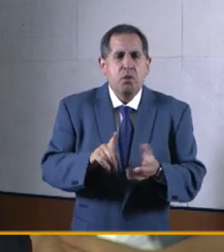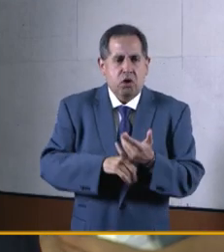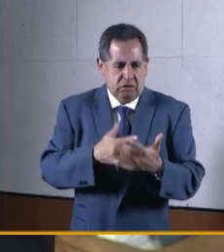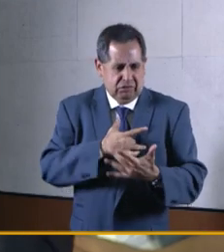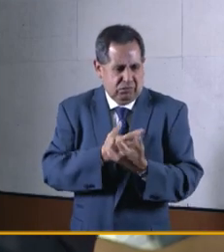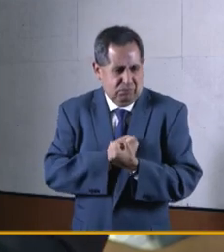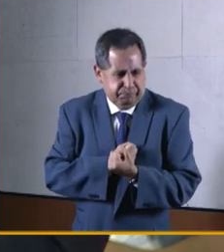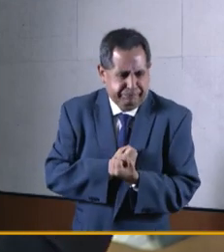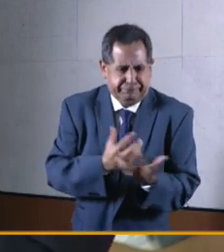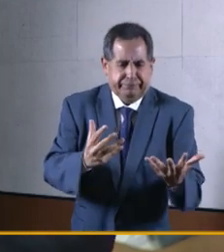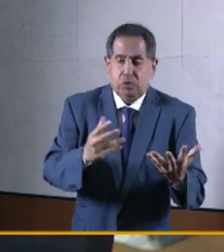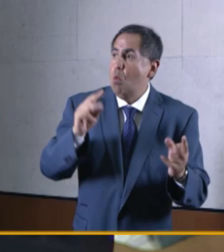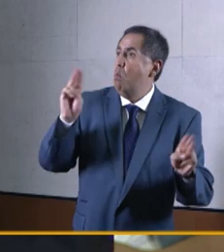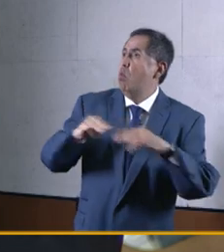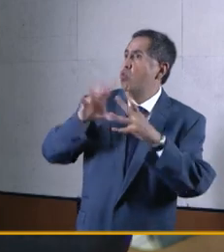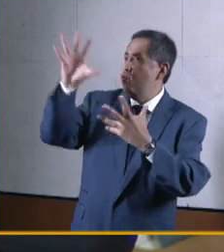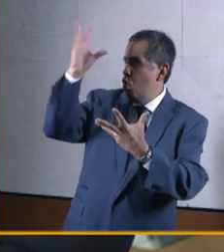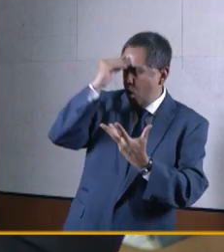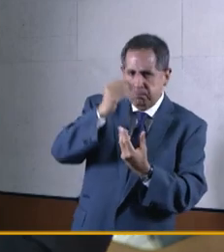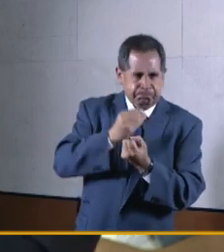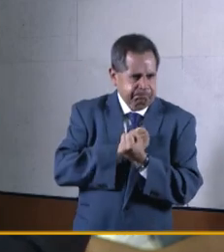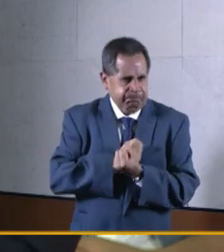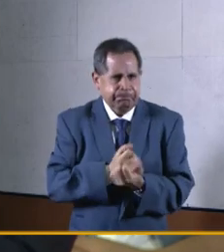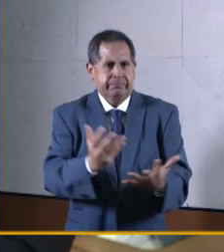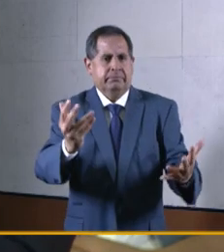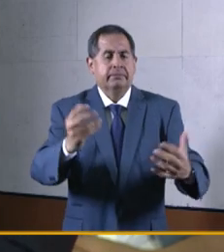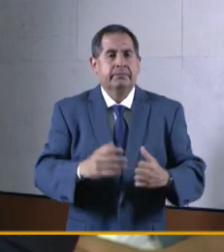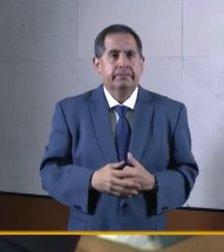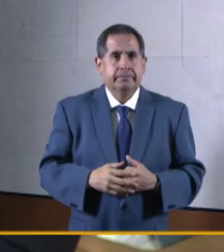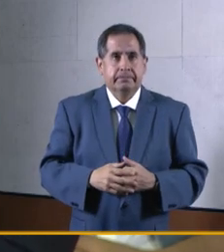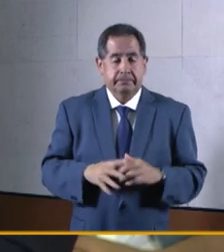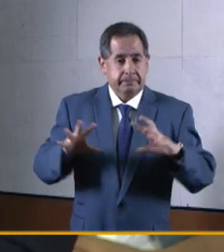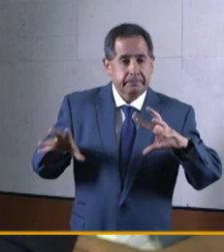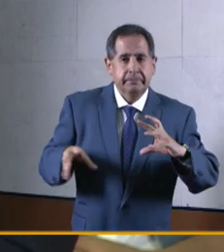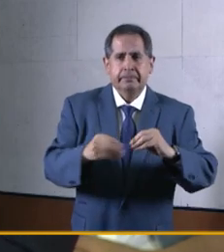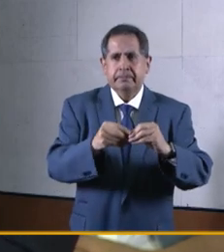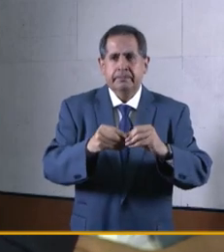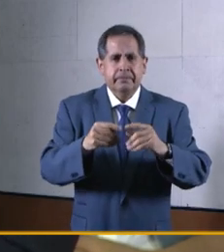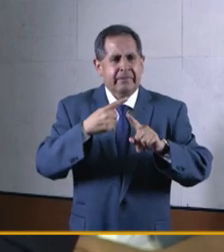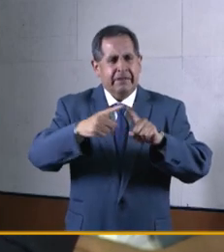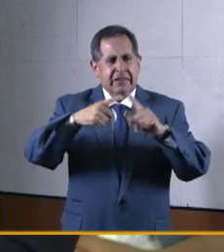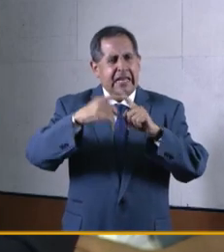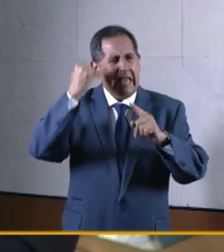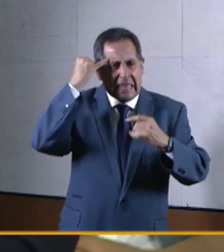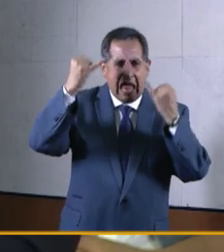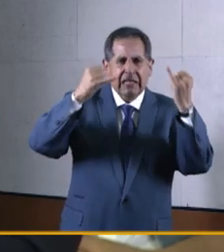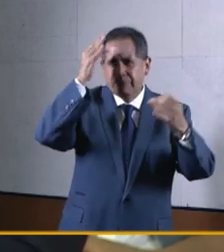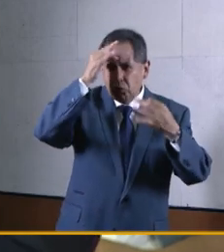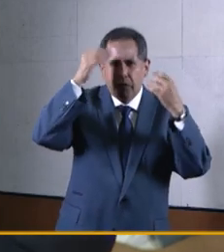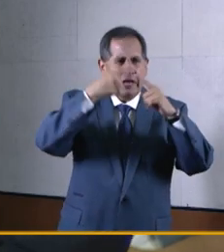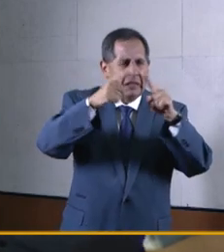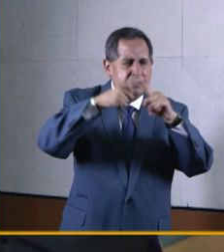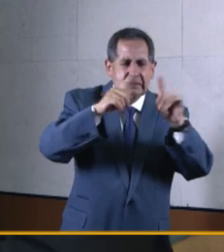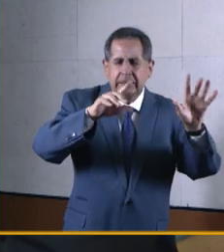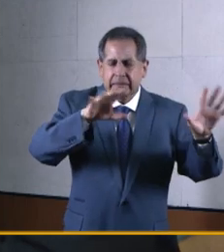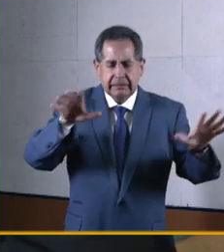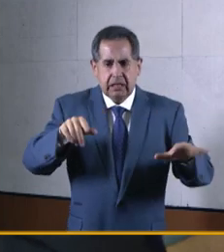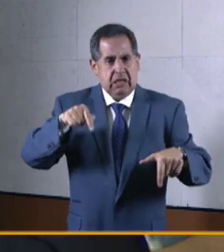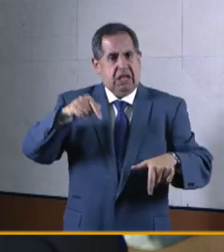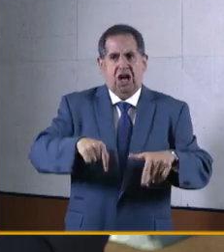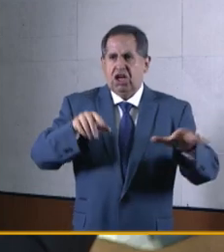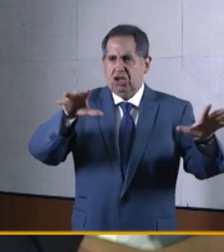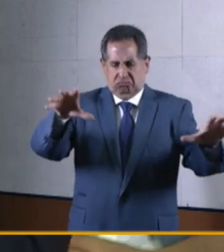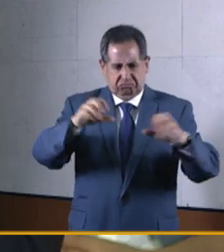universal en suma abiertas más diversas corrientes del pensamiento hospitalaria de la